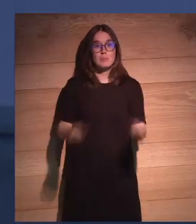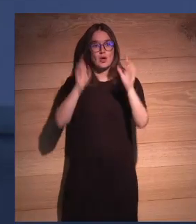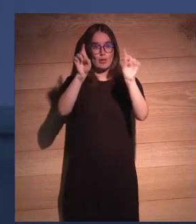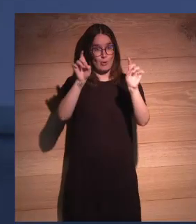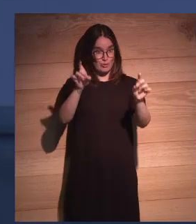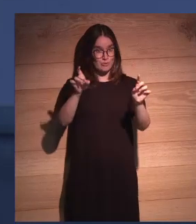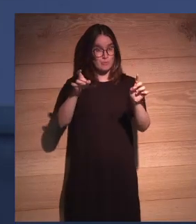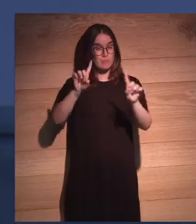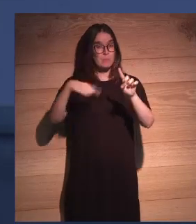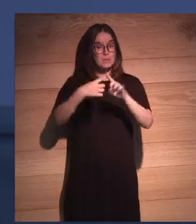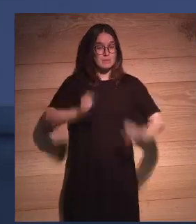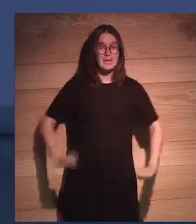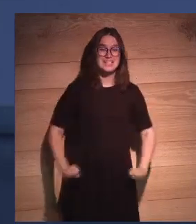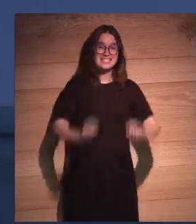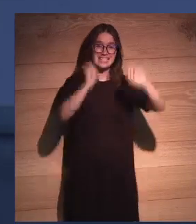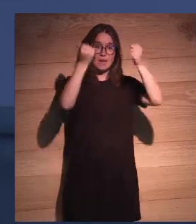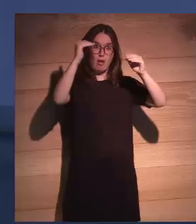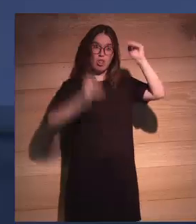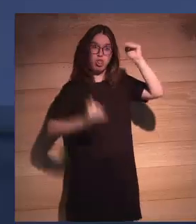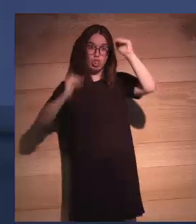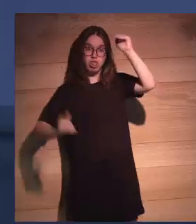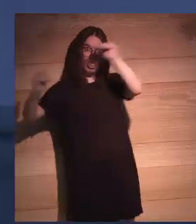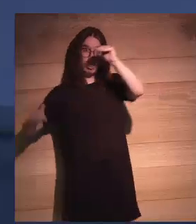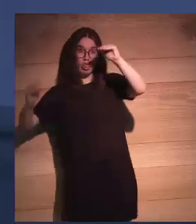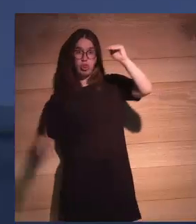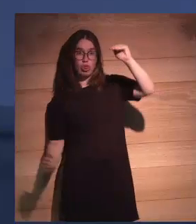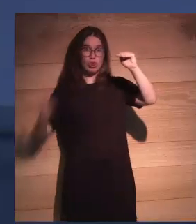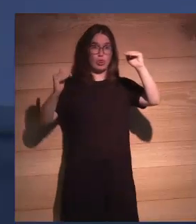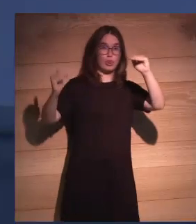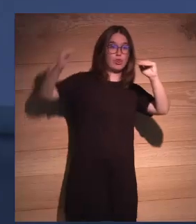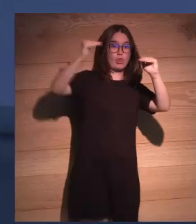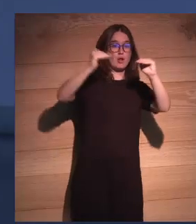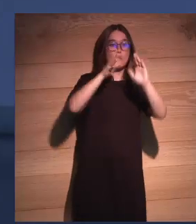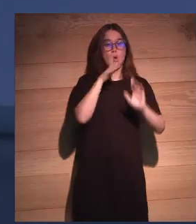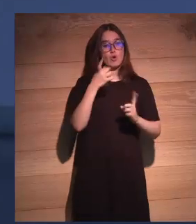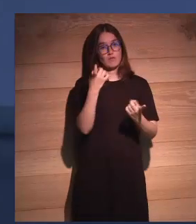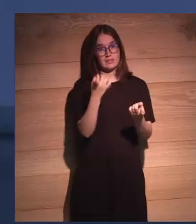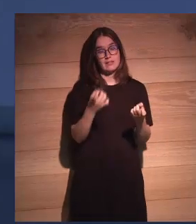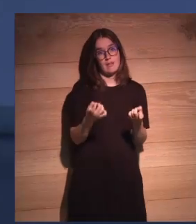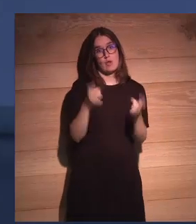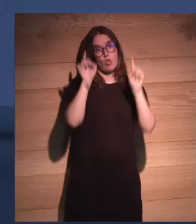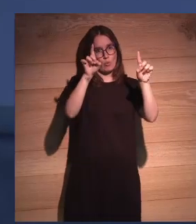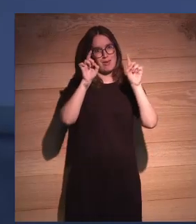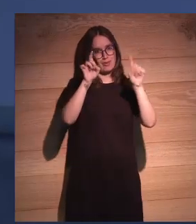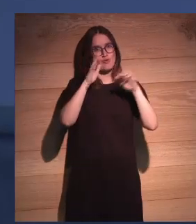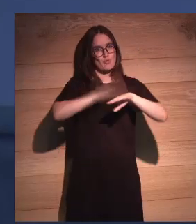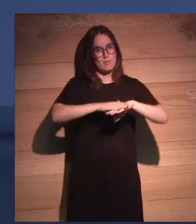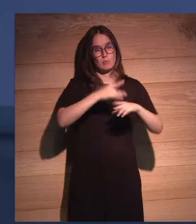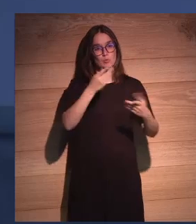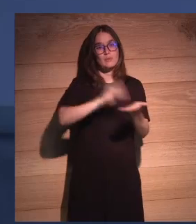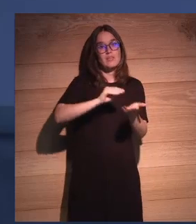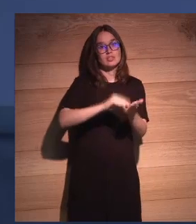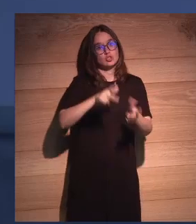educación y para salvar múltiples brechas que se derivan de la falta de educación, como son la social, muchas veces la